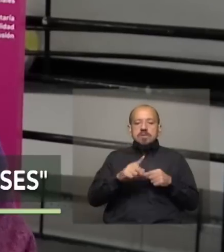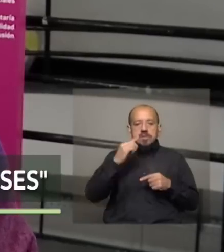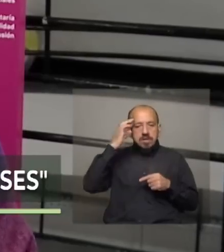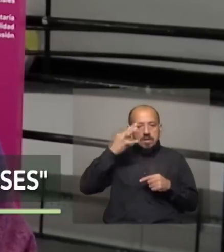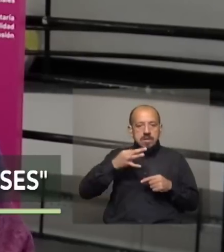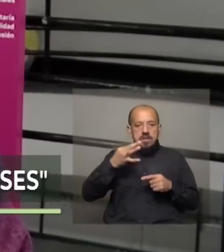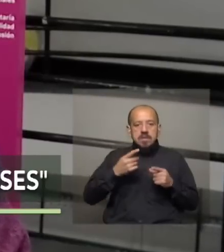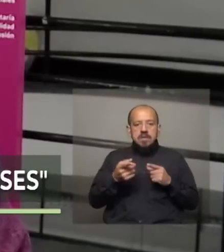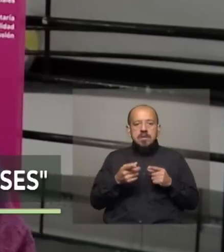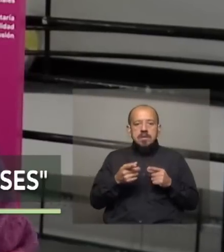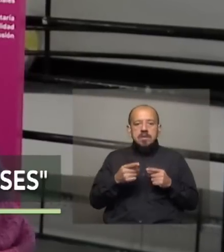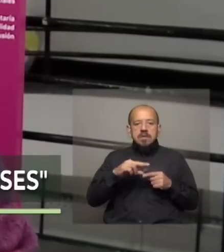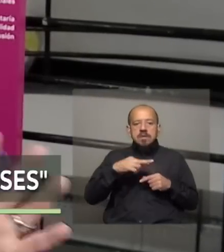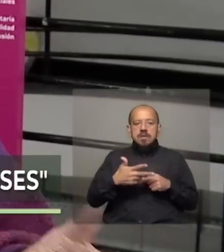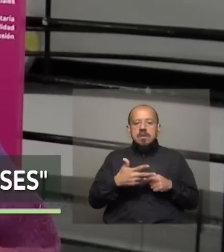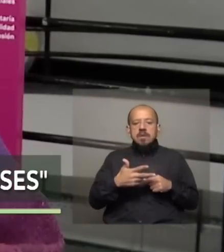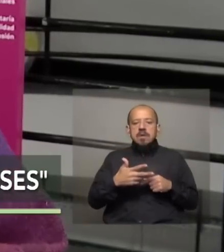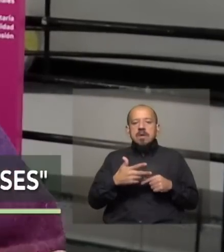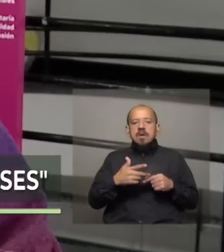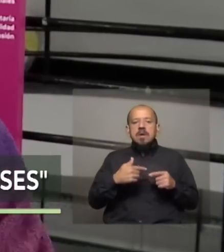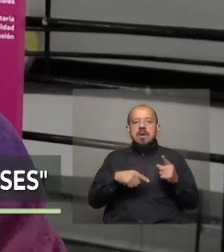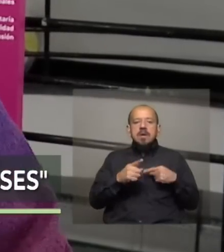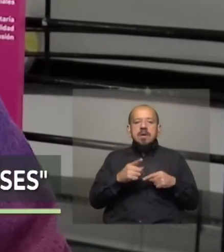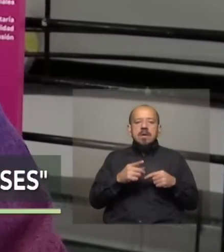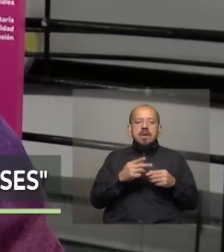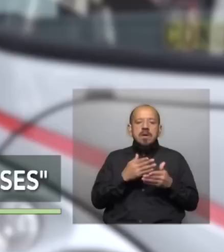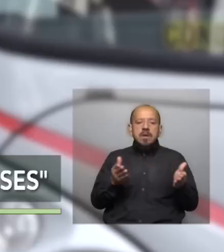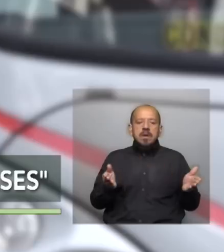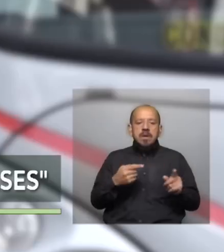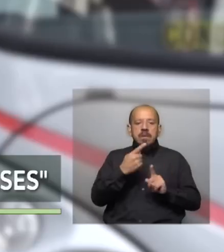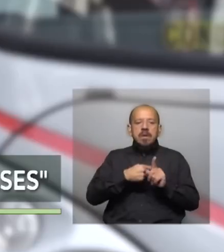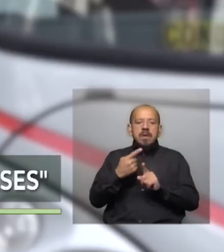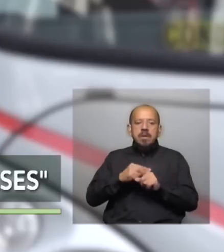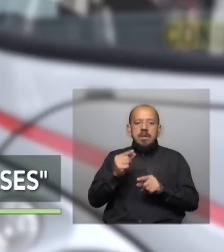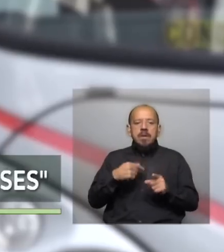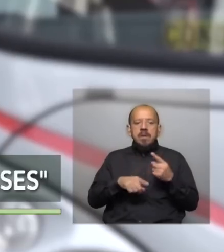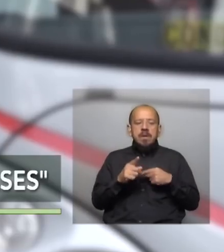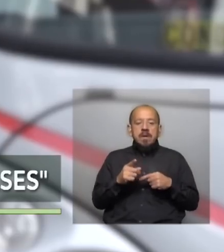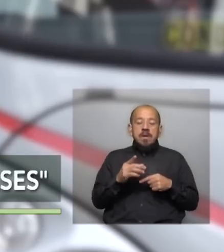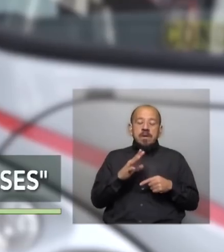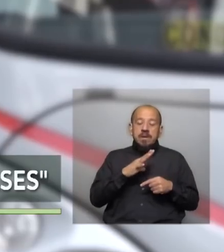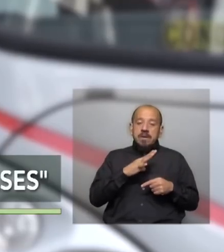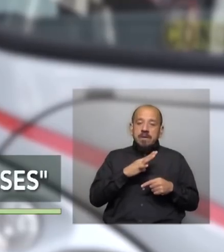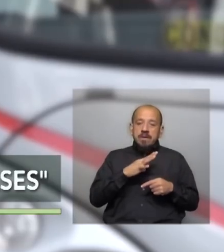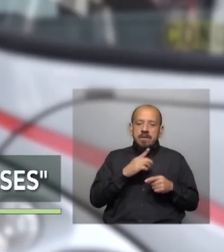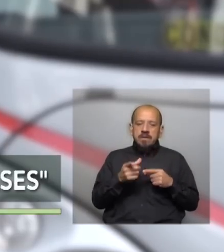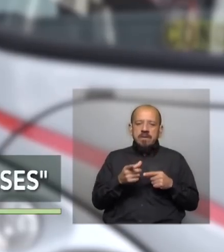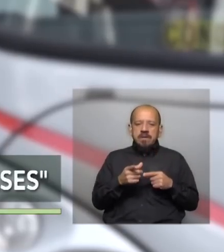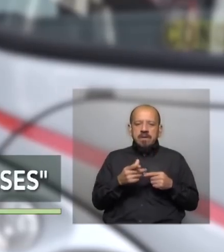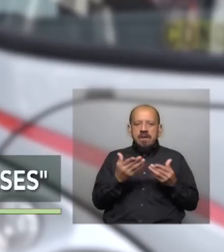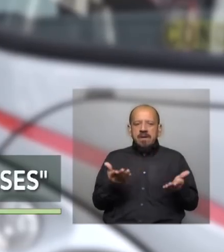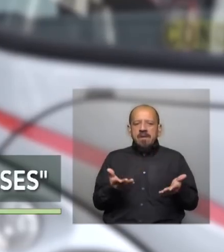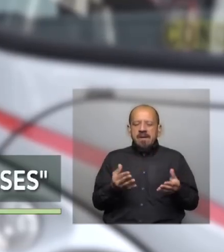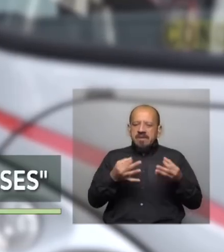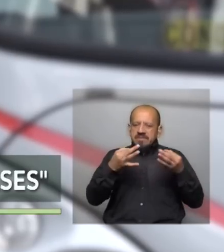este triplicamos el número anual de 2022 en esos pocos meses Así que claramente lo que lo que lo que es una